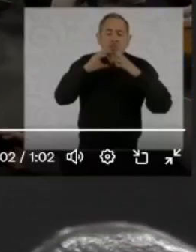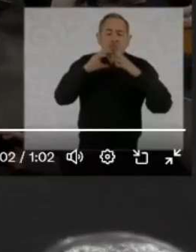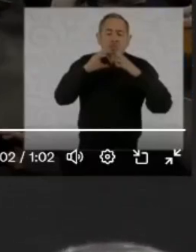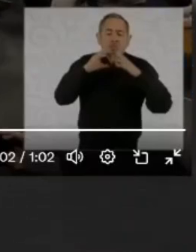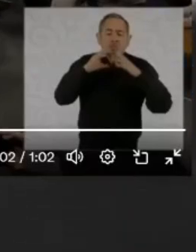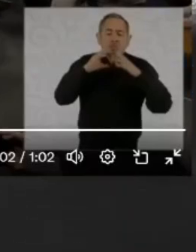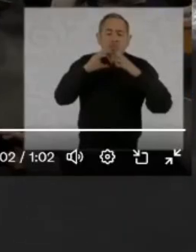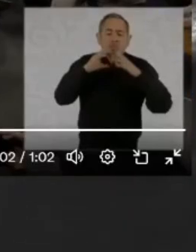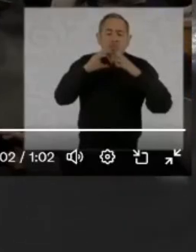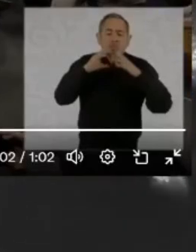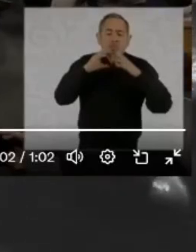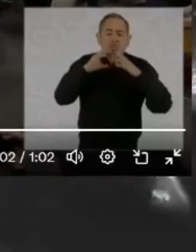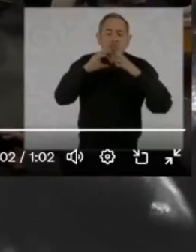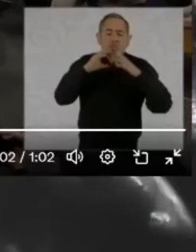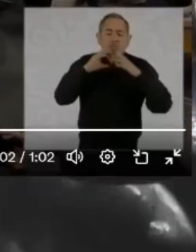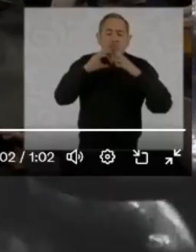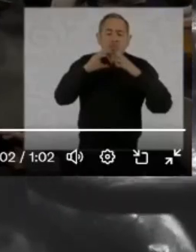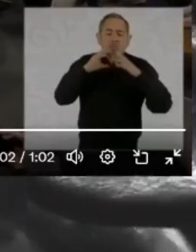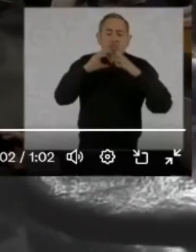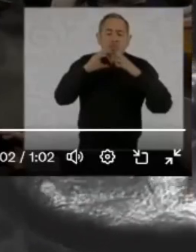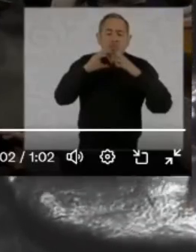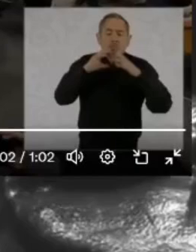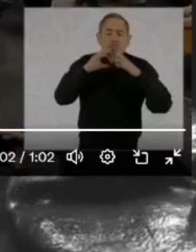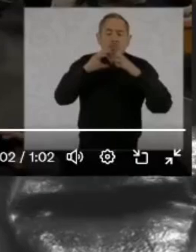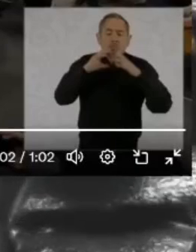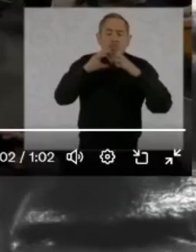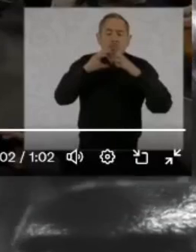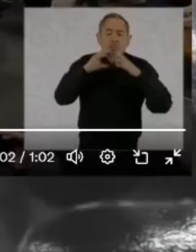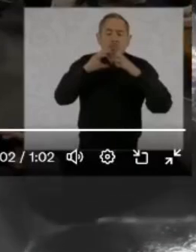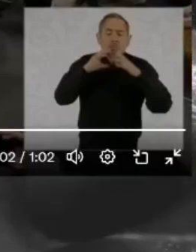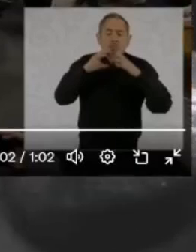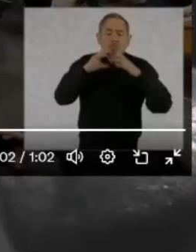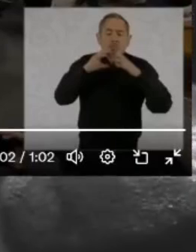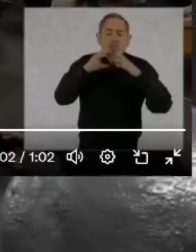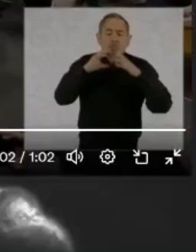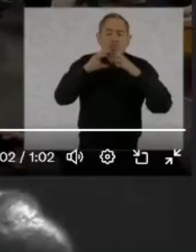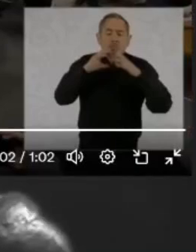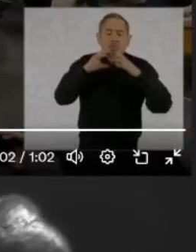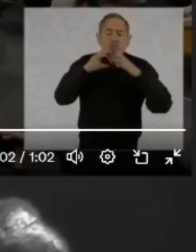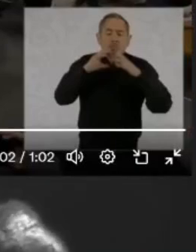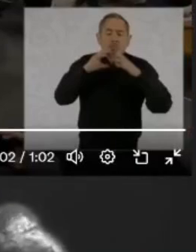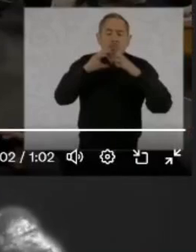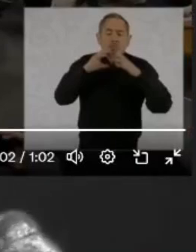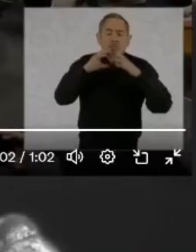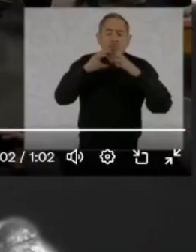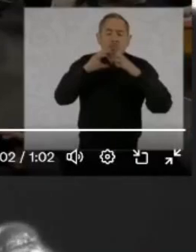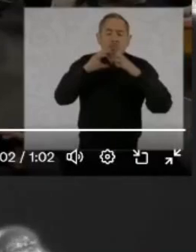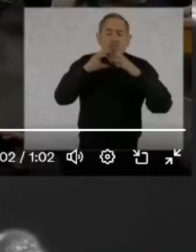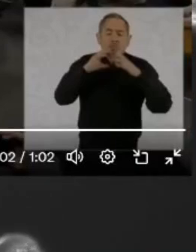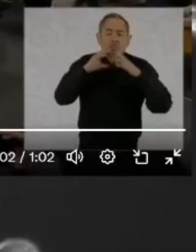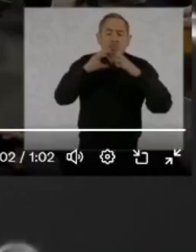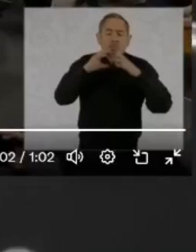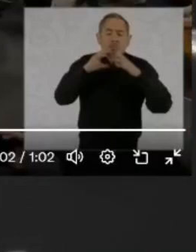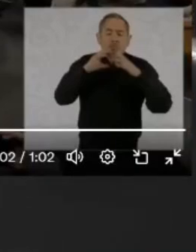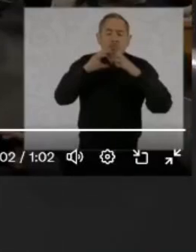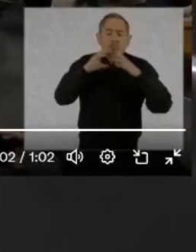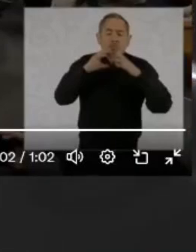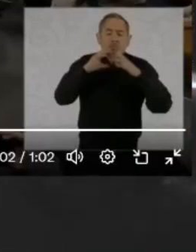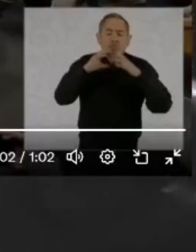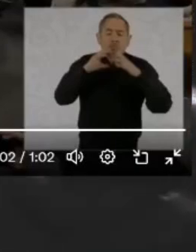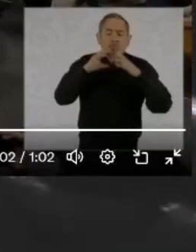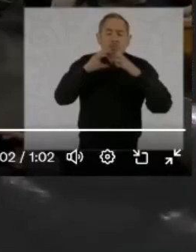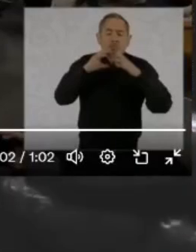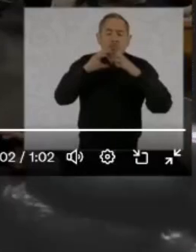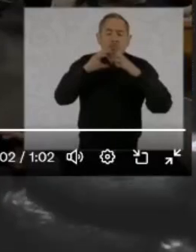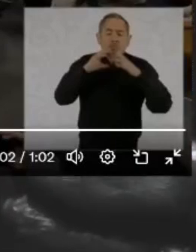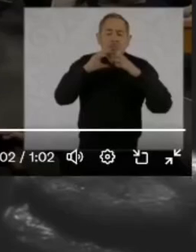Si es una herencia, está bien. Eso no le quita que para mí es un impresentable, porque lo que quiso hacer ahorita ya tenía un pacto y ya lo